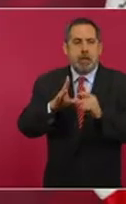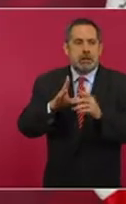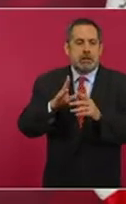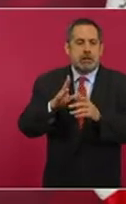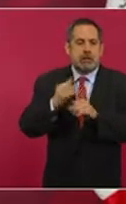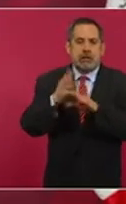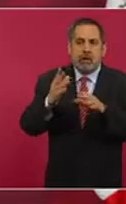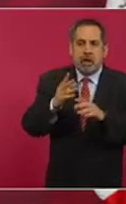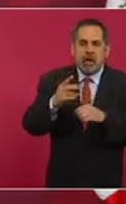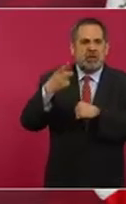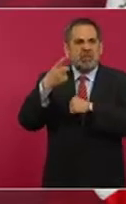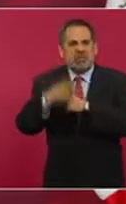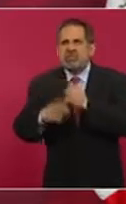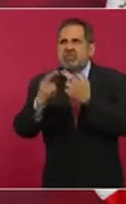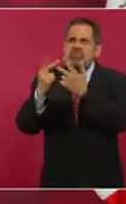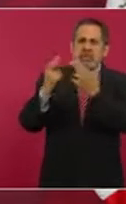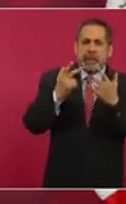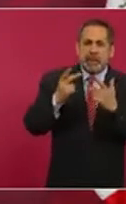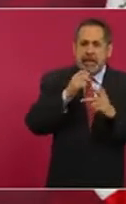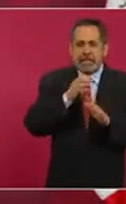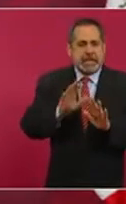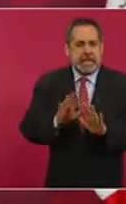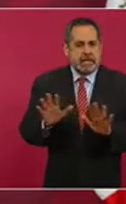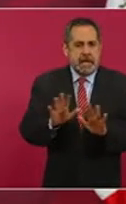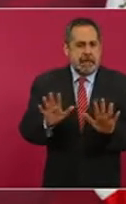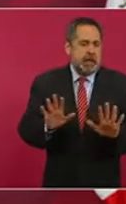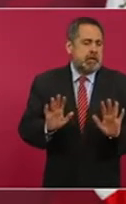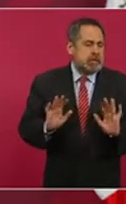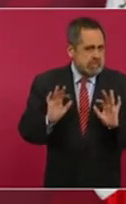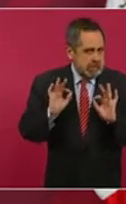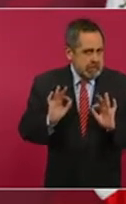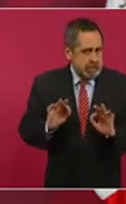información de daños mayores. Sin embargo,